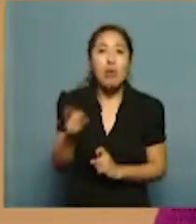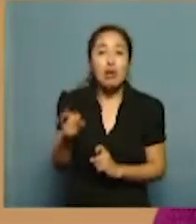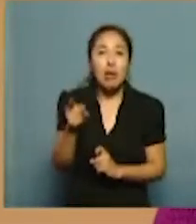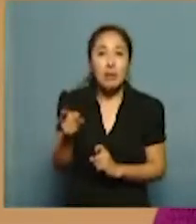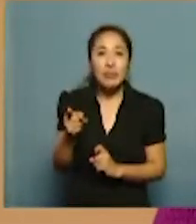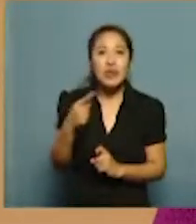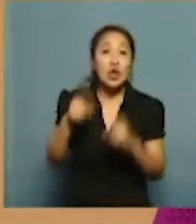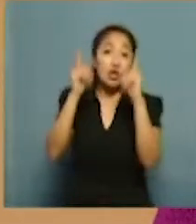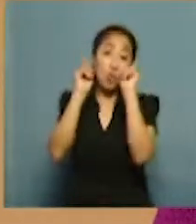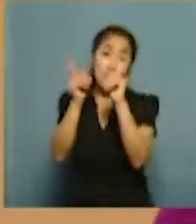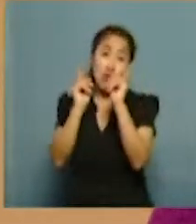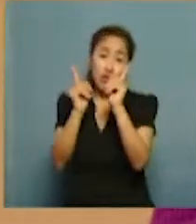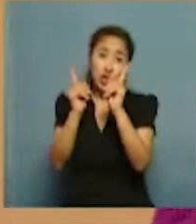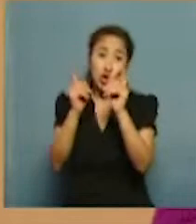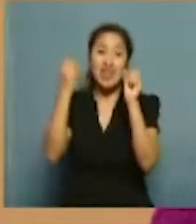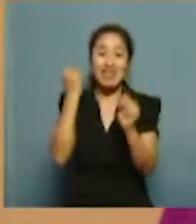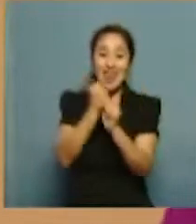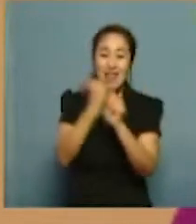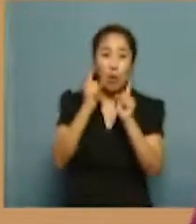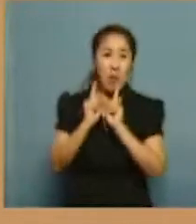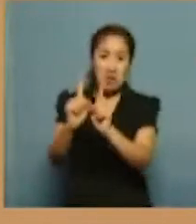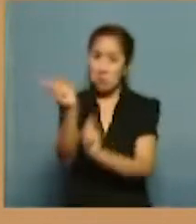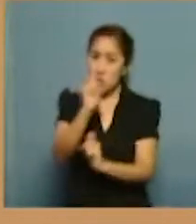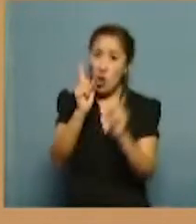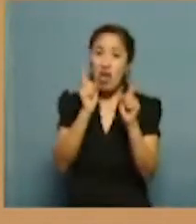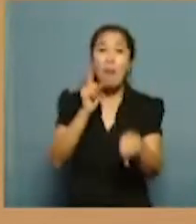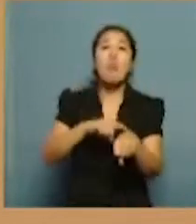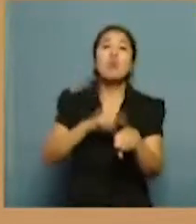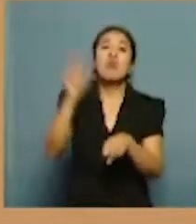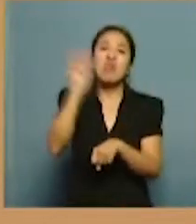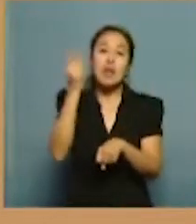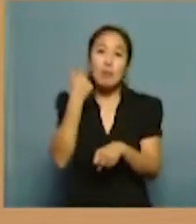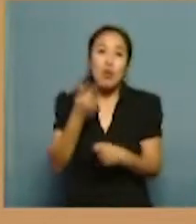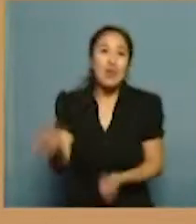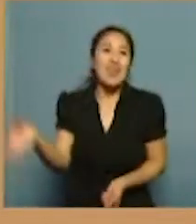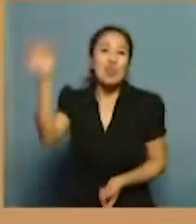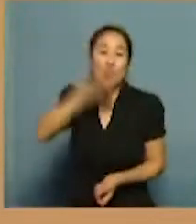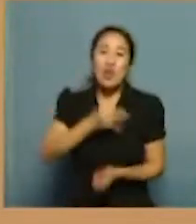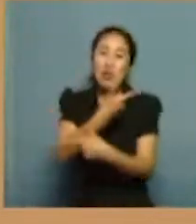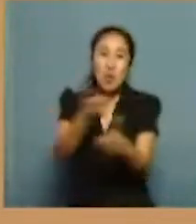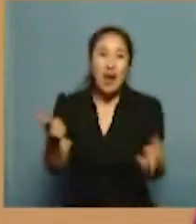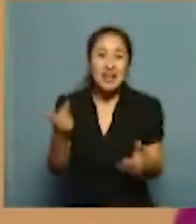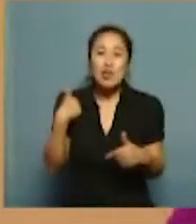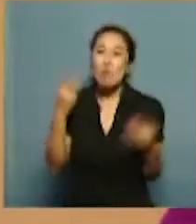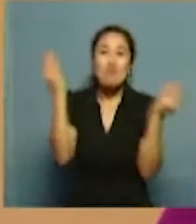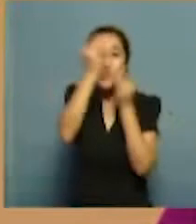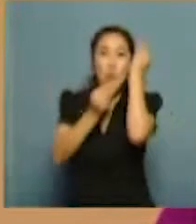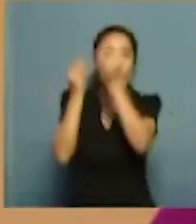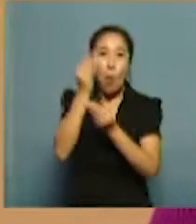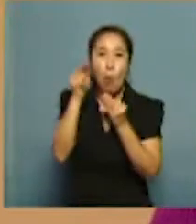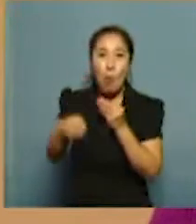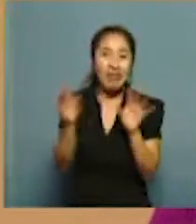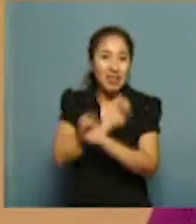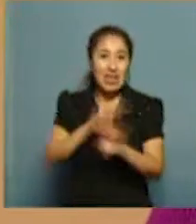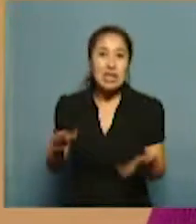docentes provisionales entonces dejan de cobrar y para nosotros es muy dramática la situación más en